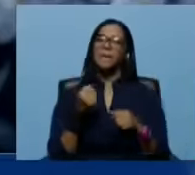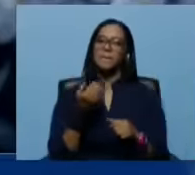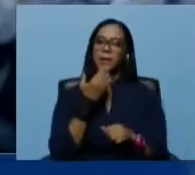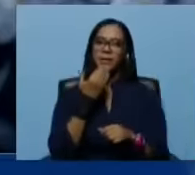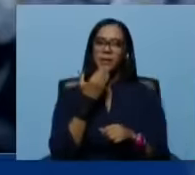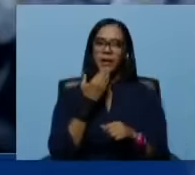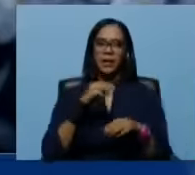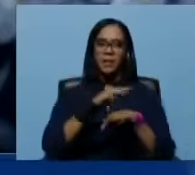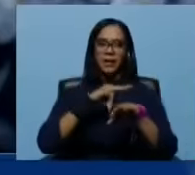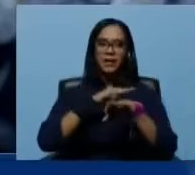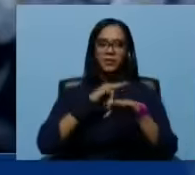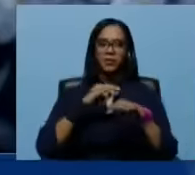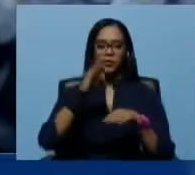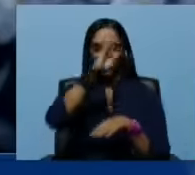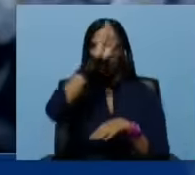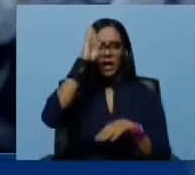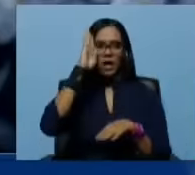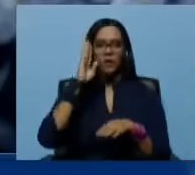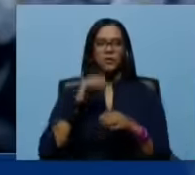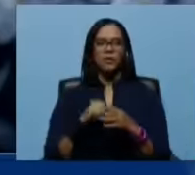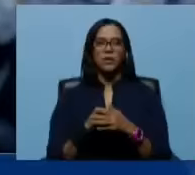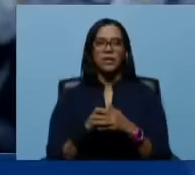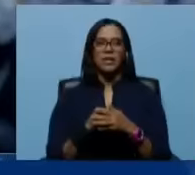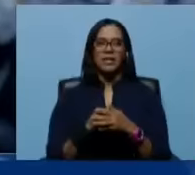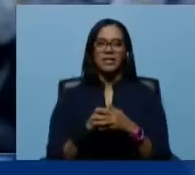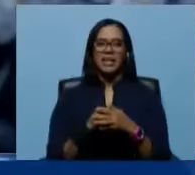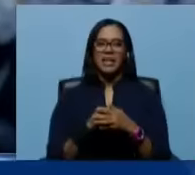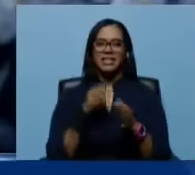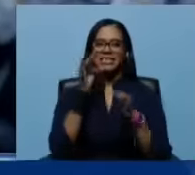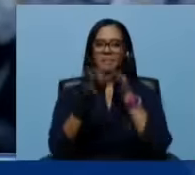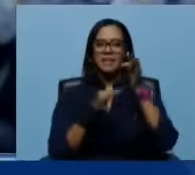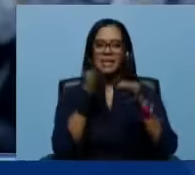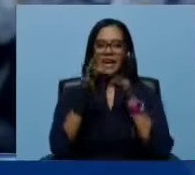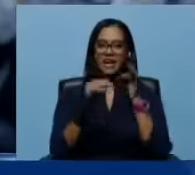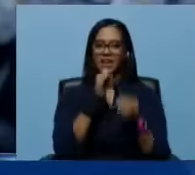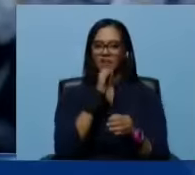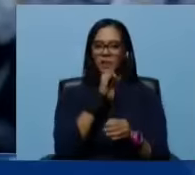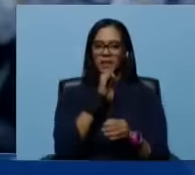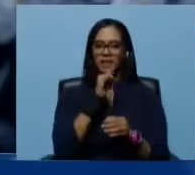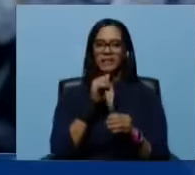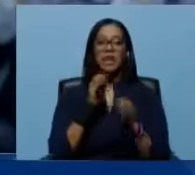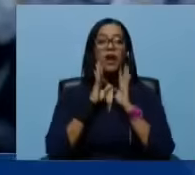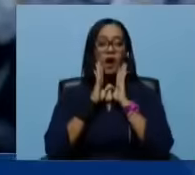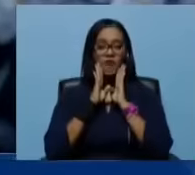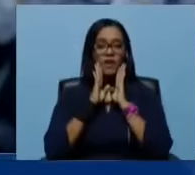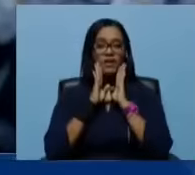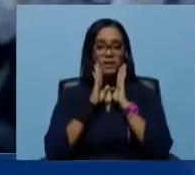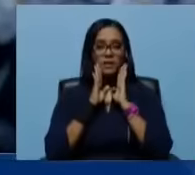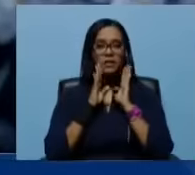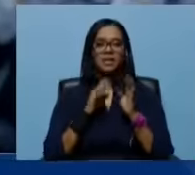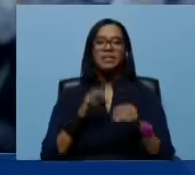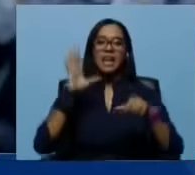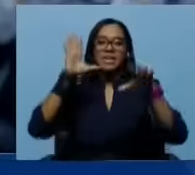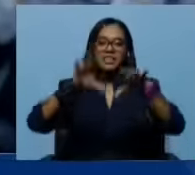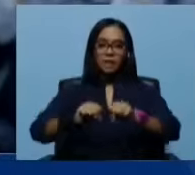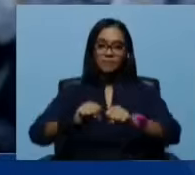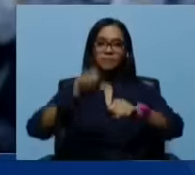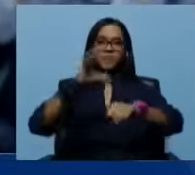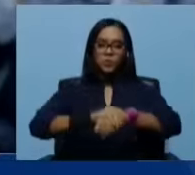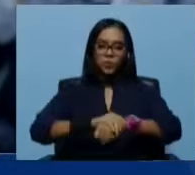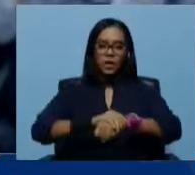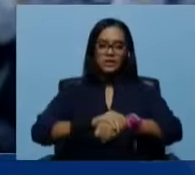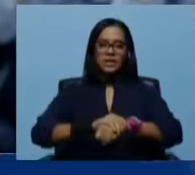el ministro Diosdado Cabello Rondón dará detalles de las declaraciones de las capturas de